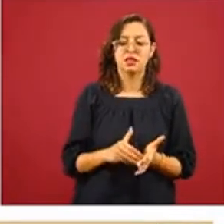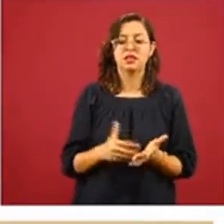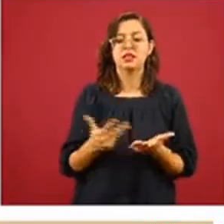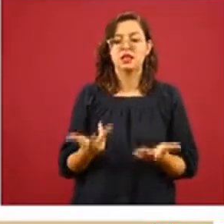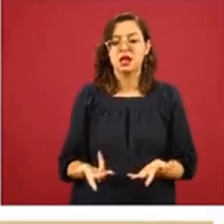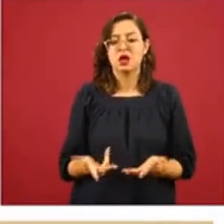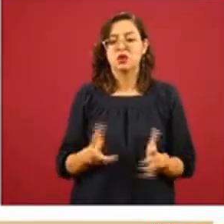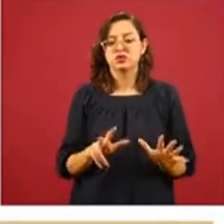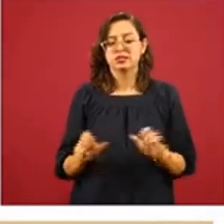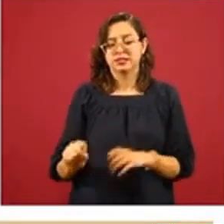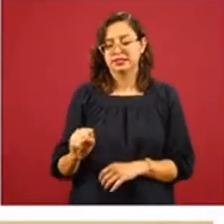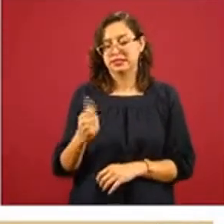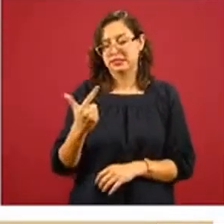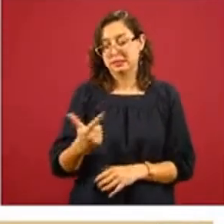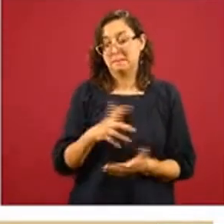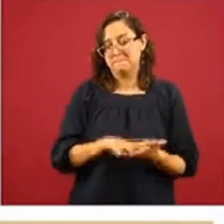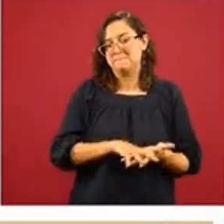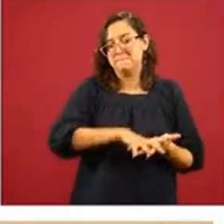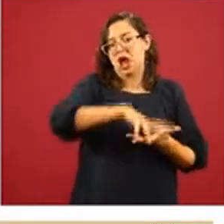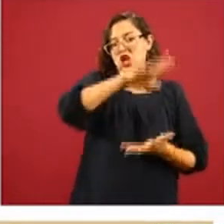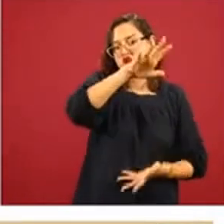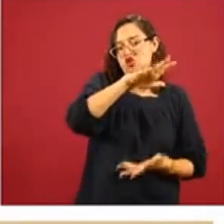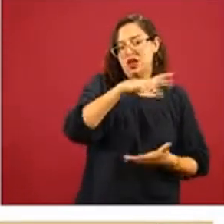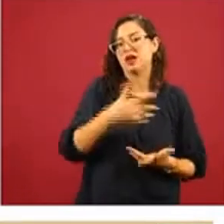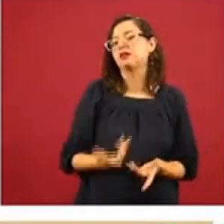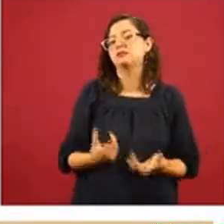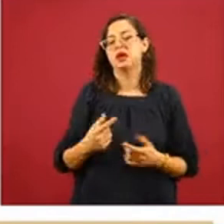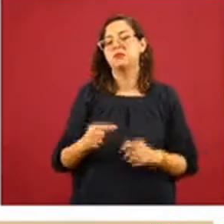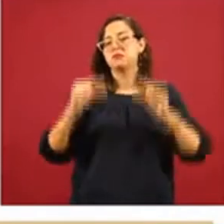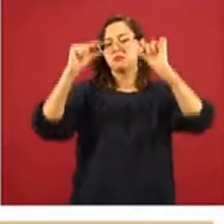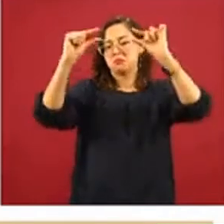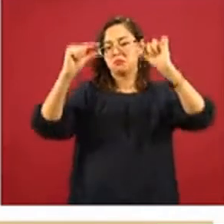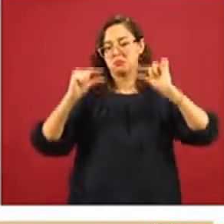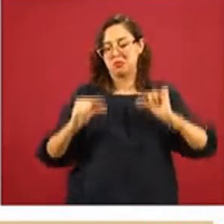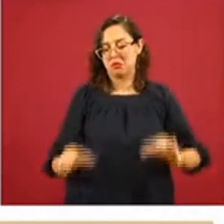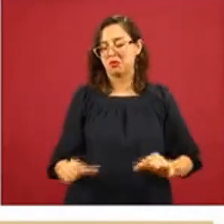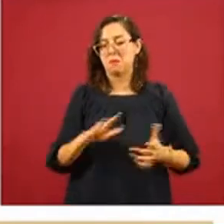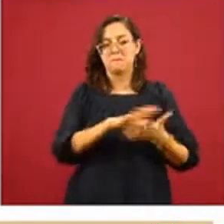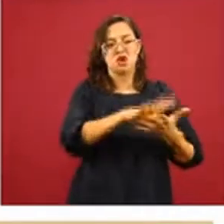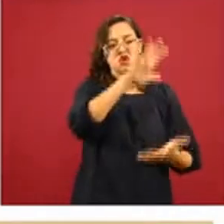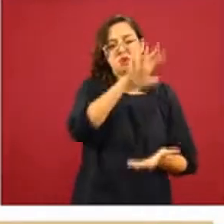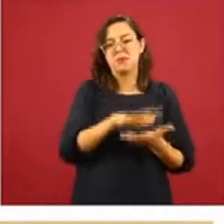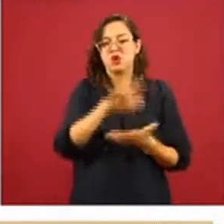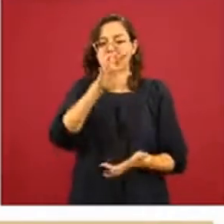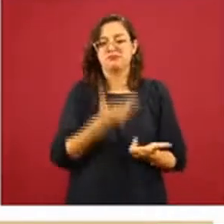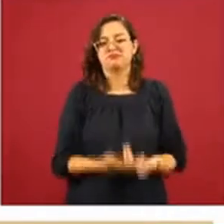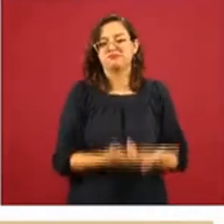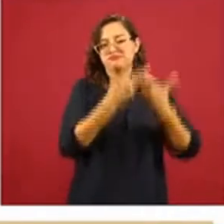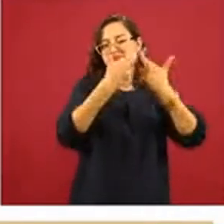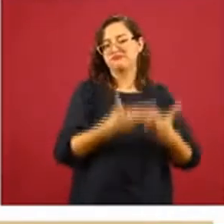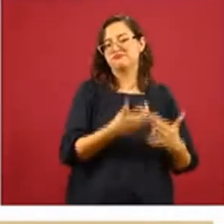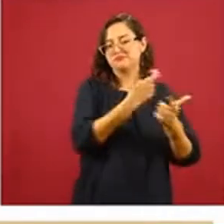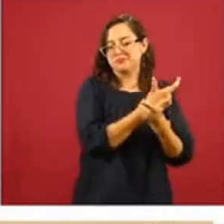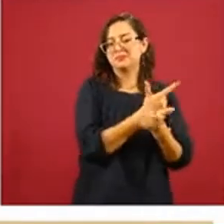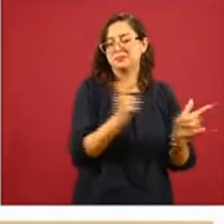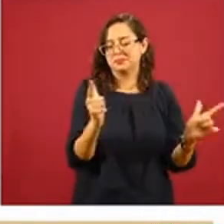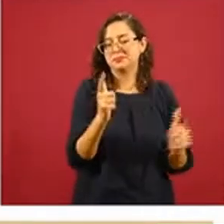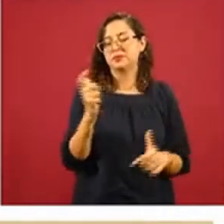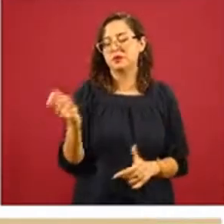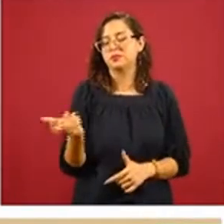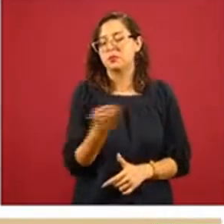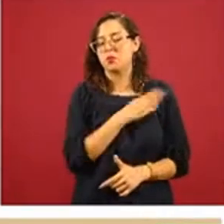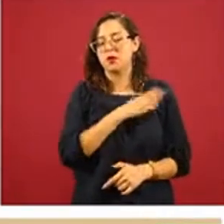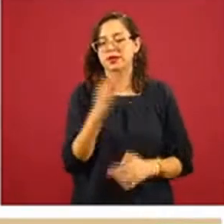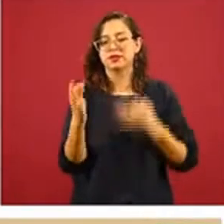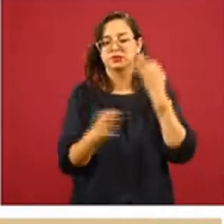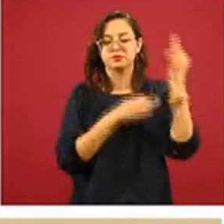grupo como del otro. Y esto lógicamente varía ya cuando lo vemos por entidad federativa, que es la siguiente diapositiva.